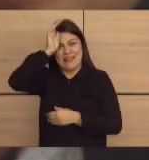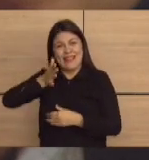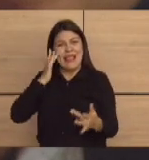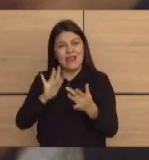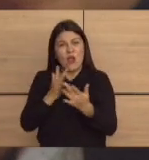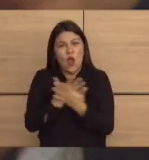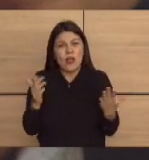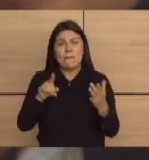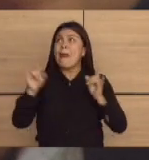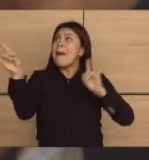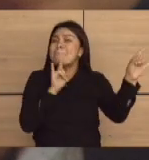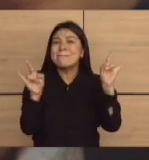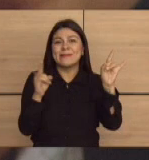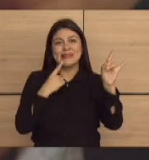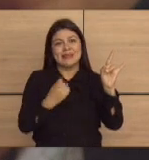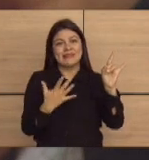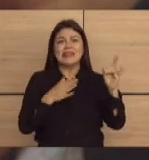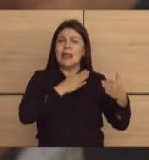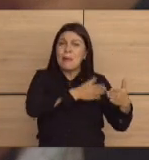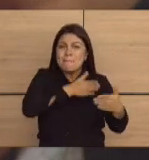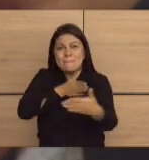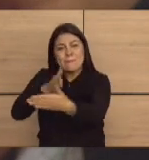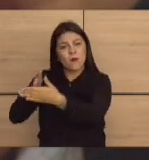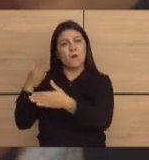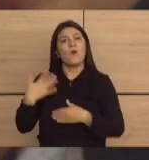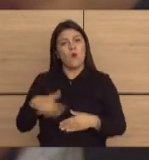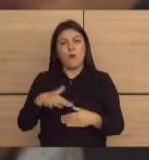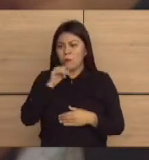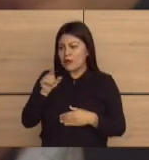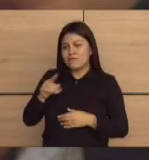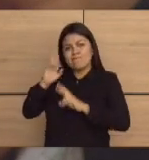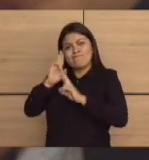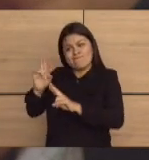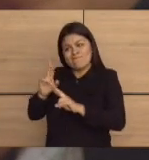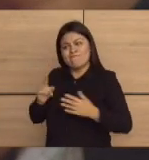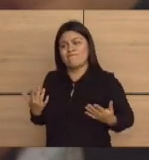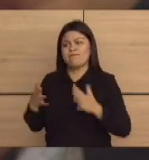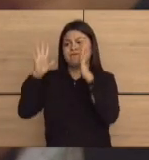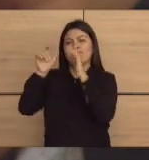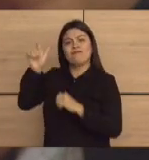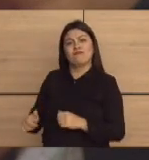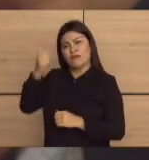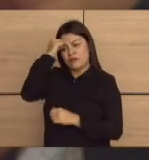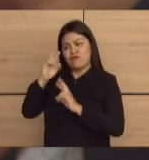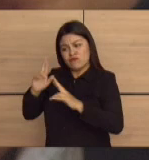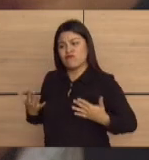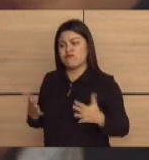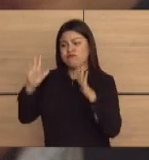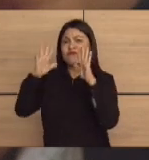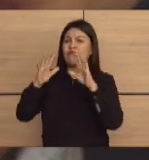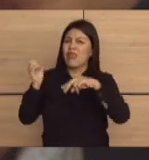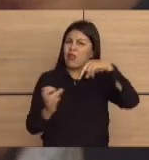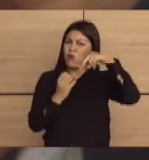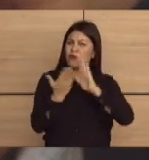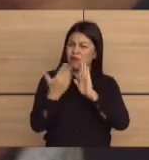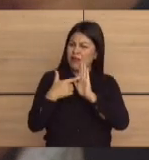de conectividad. Pero justamente por reconocer lo que es la educación, justamente por reconocer